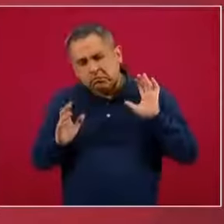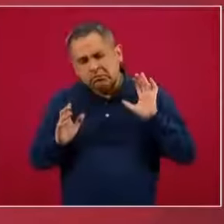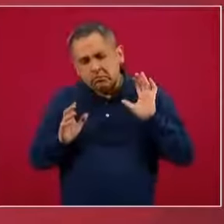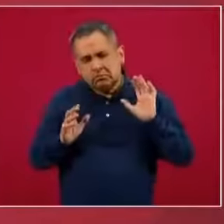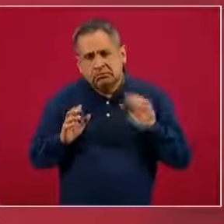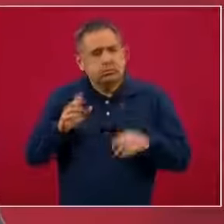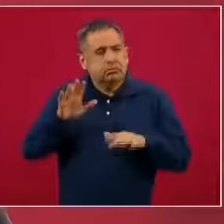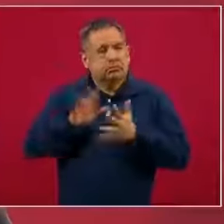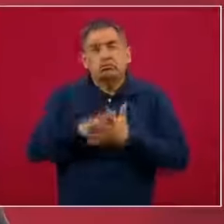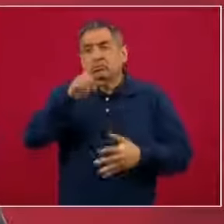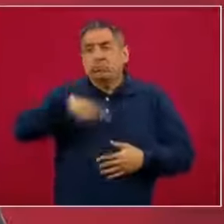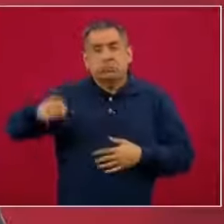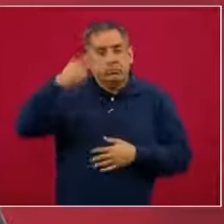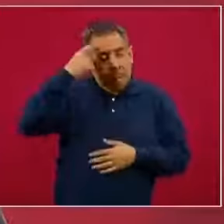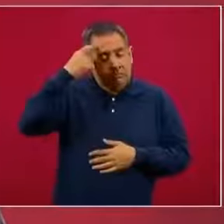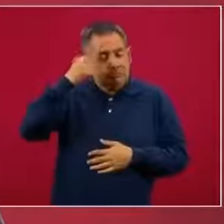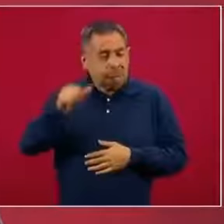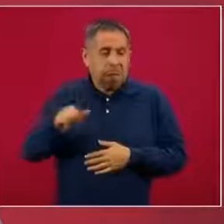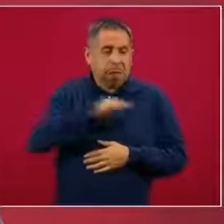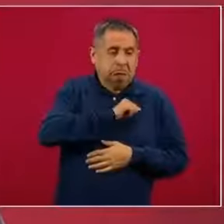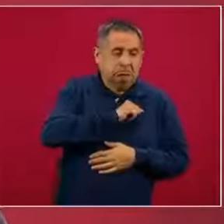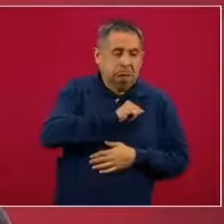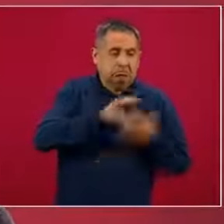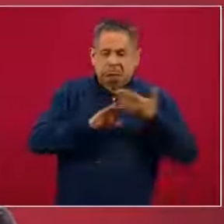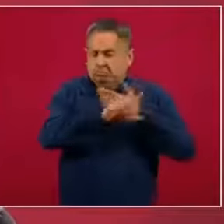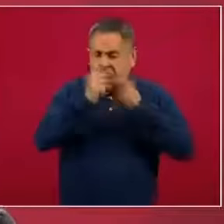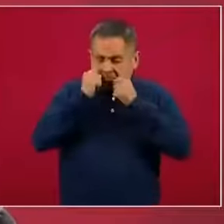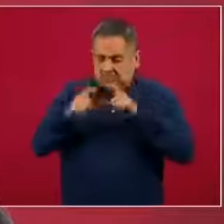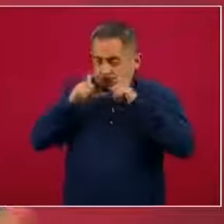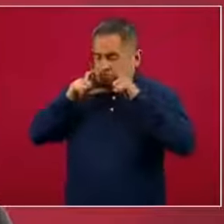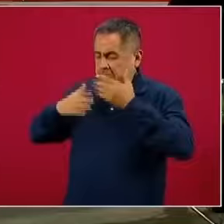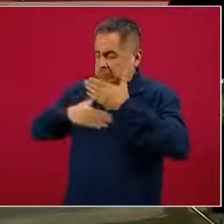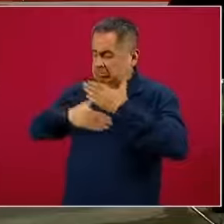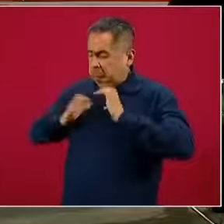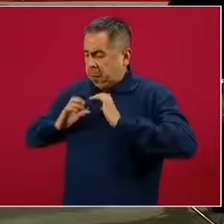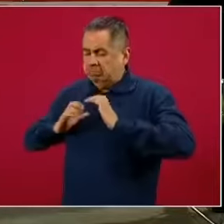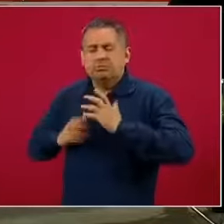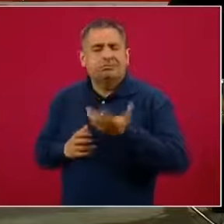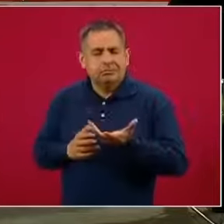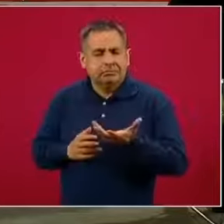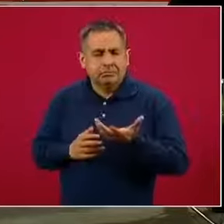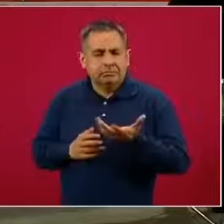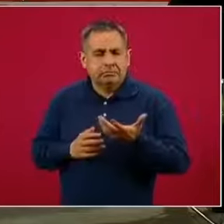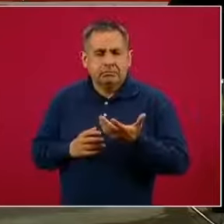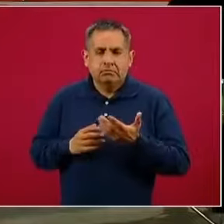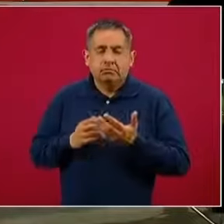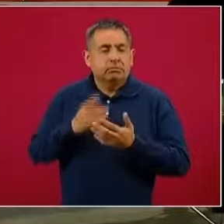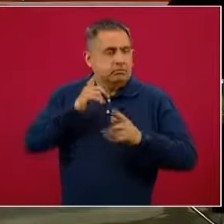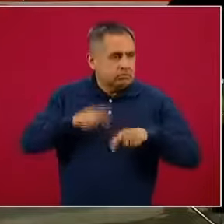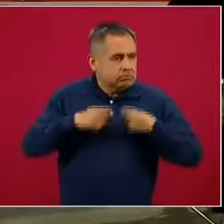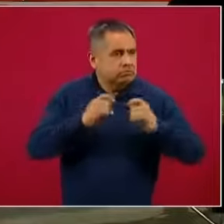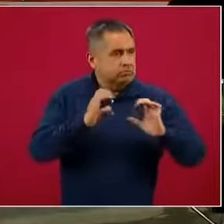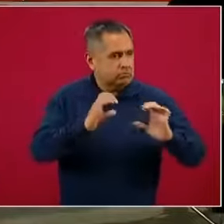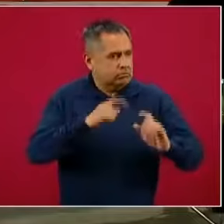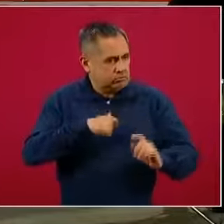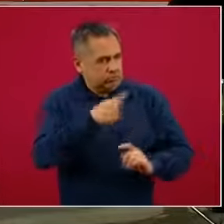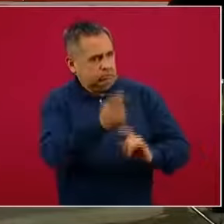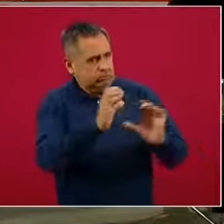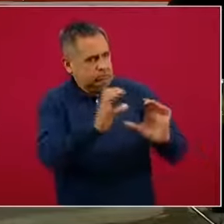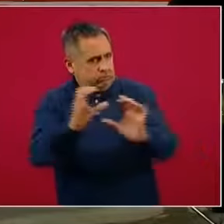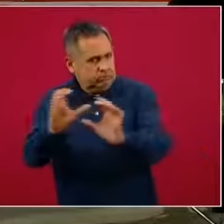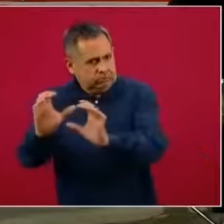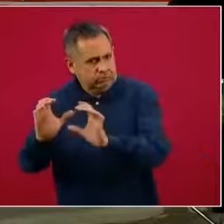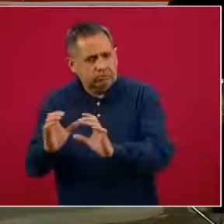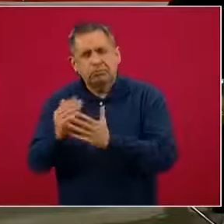más egoísta y quizá, tristemente, hay una menor propensión al altruismo. Y entonces uno piensa que uno